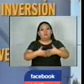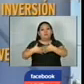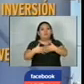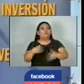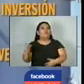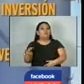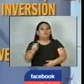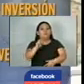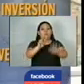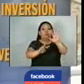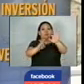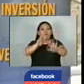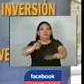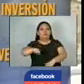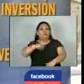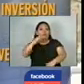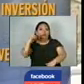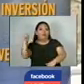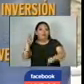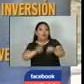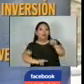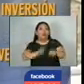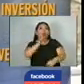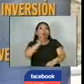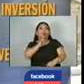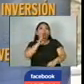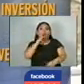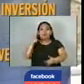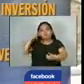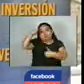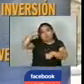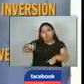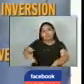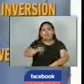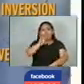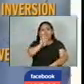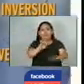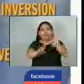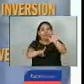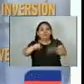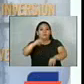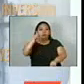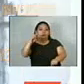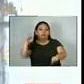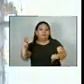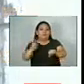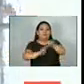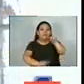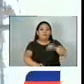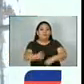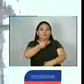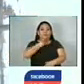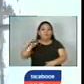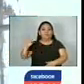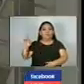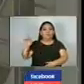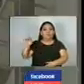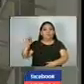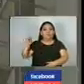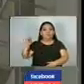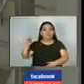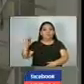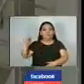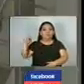Unidos, que colocó 77 millones, y Honduras, que hizo negocios por 46 millones de dólares. Fernando Morales,